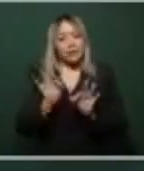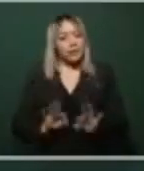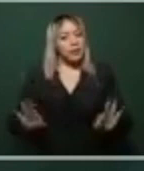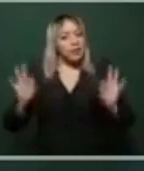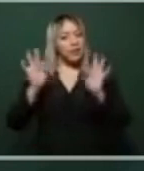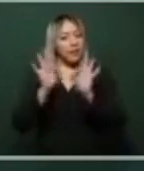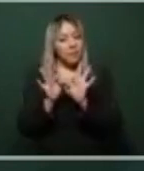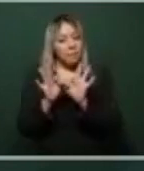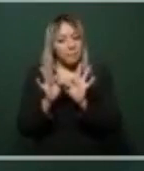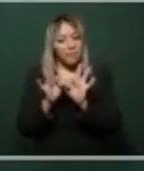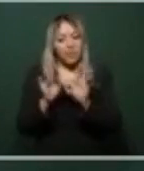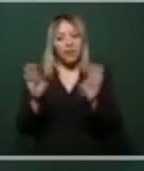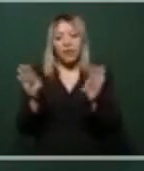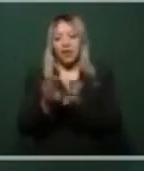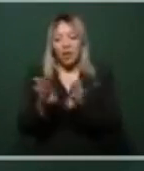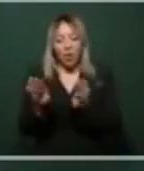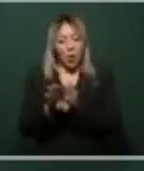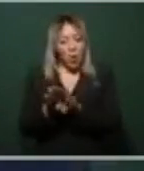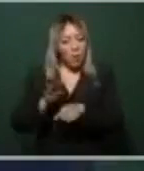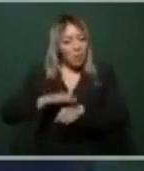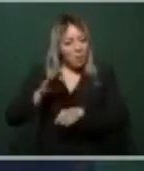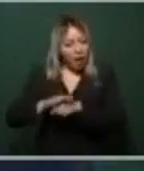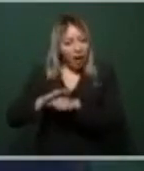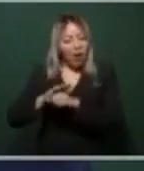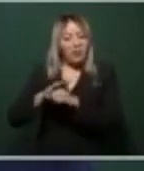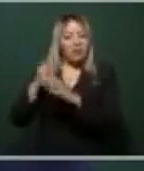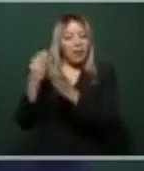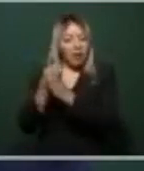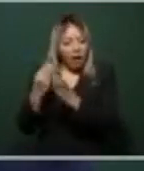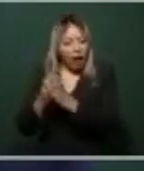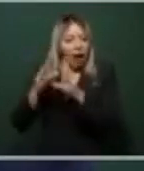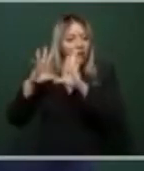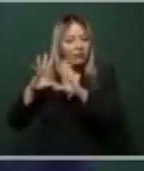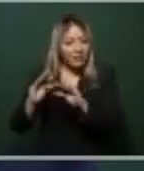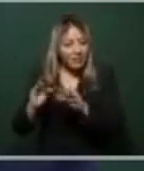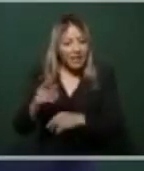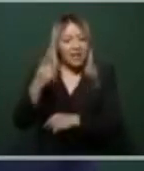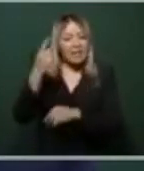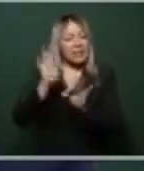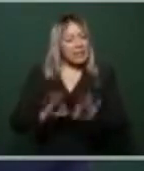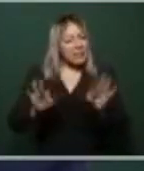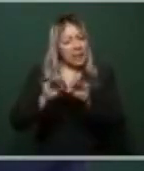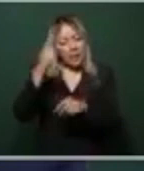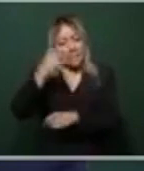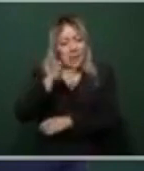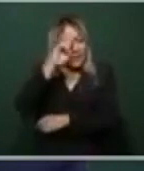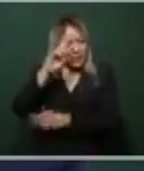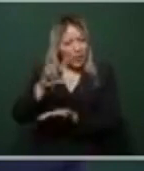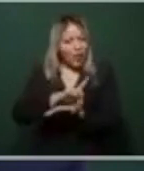que se respeten los derechos humanos. Ya se daba esta